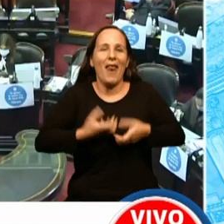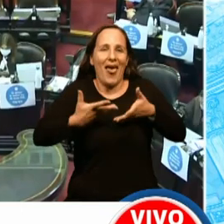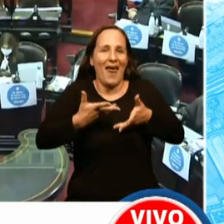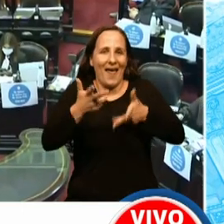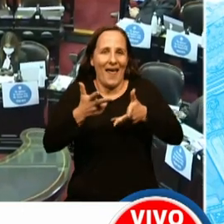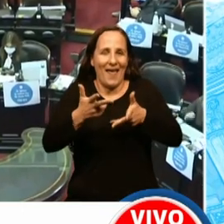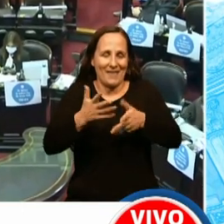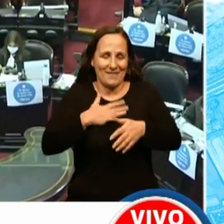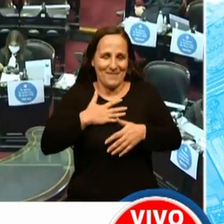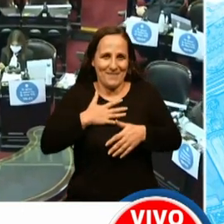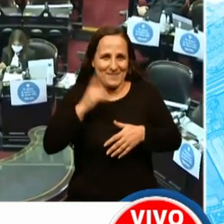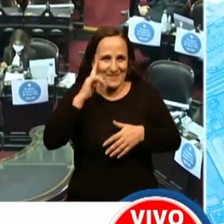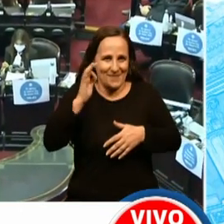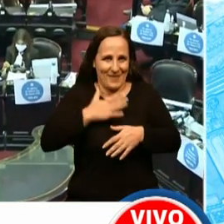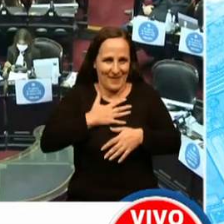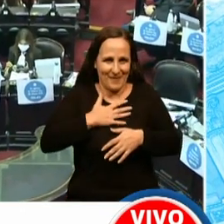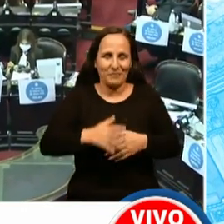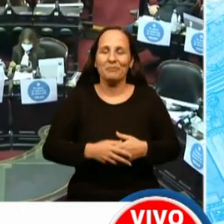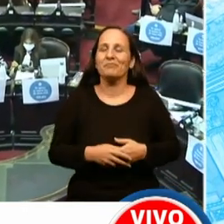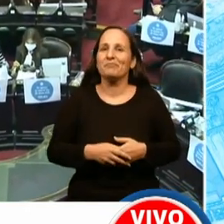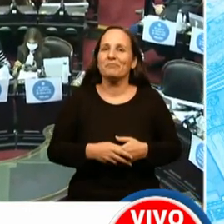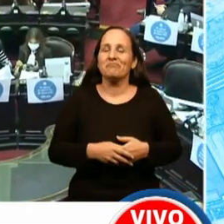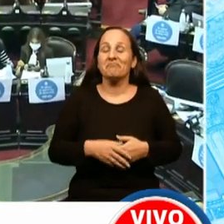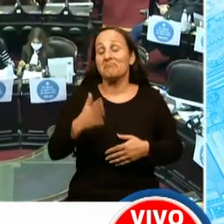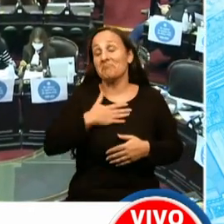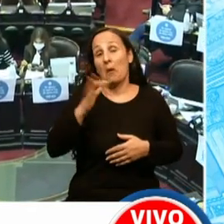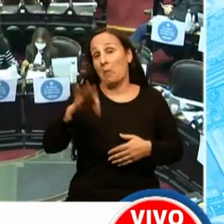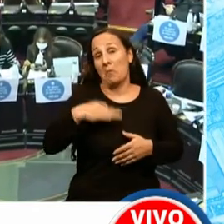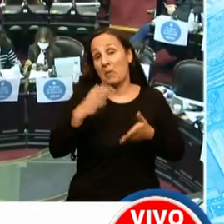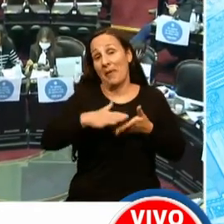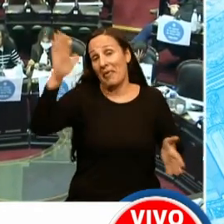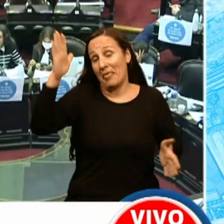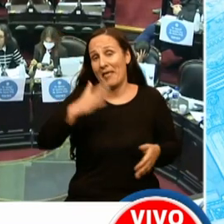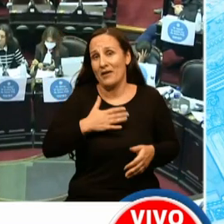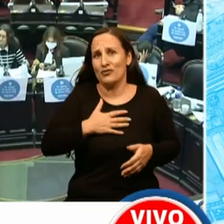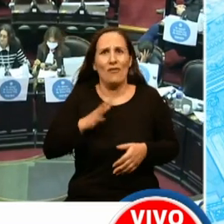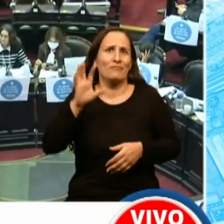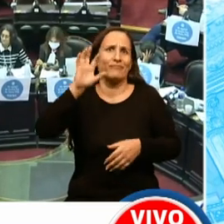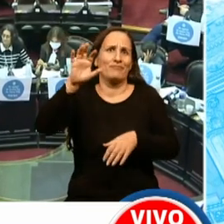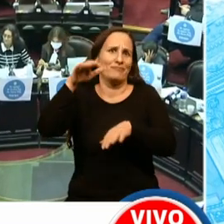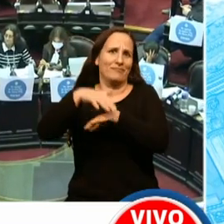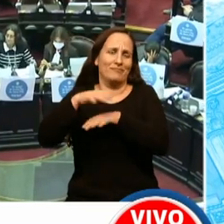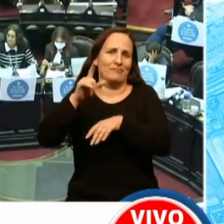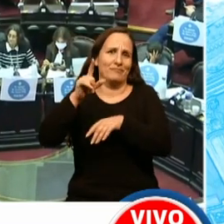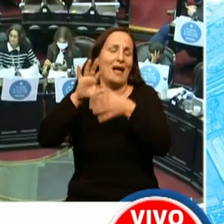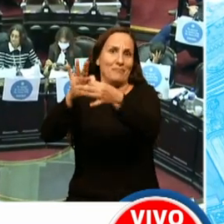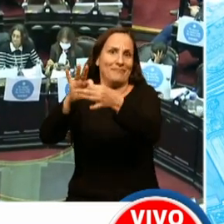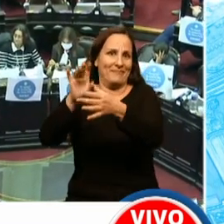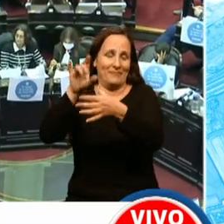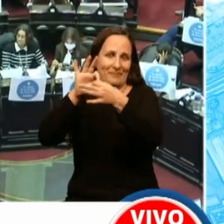postura yo he tenido valor a lo largo de mi vida soy misionera de la iglesia católica